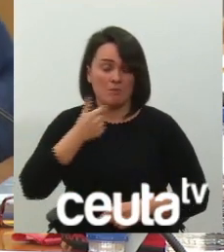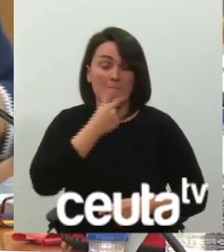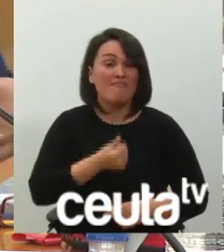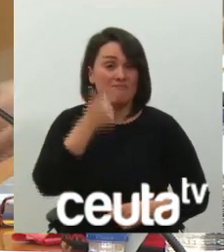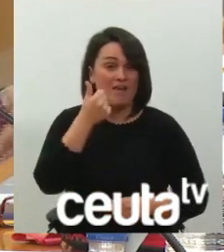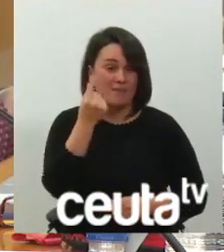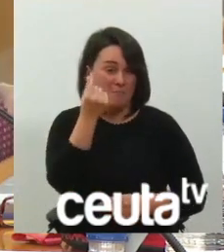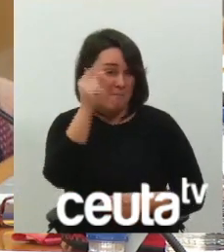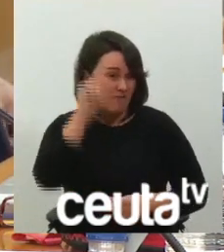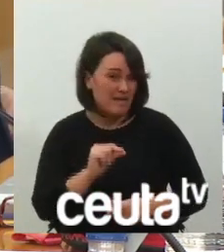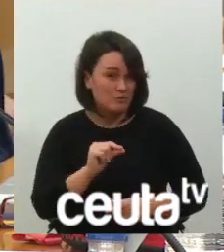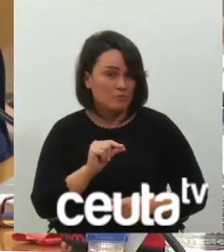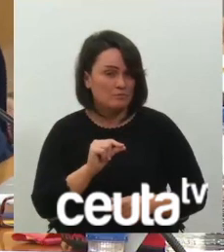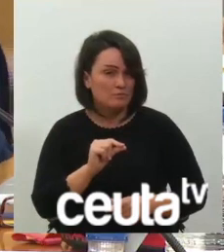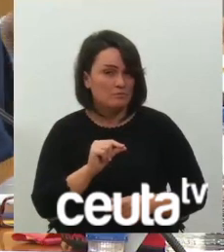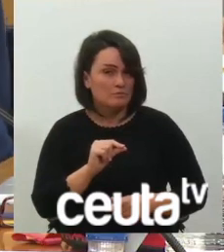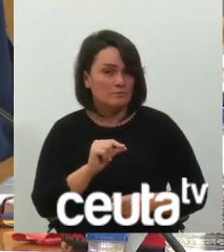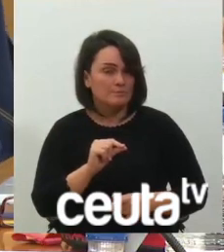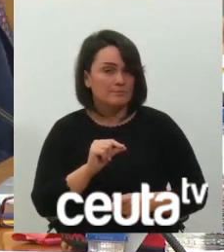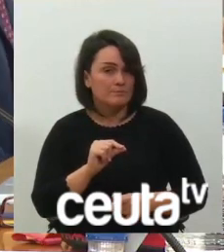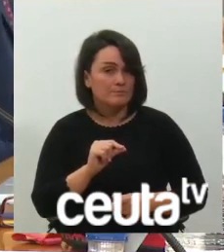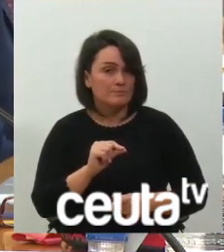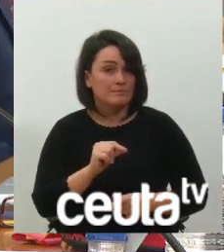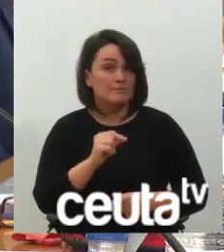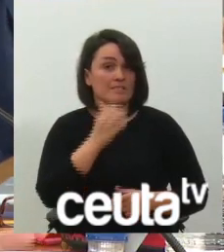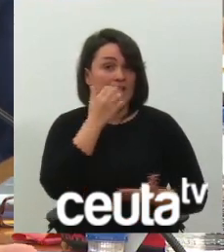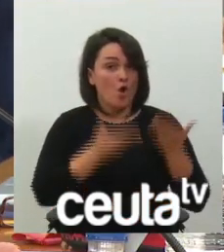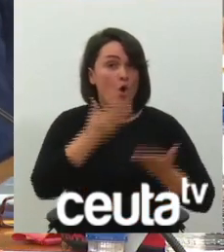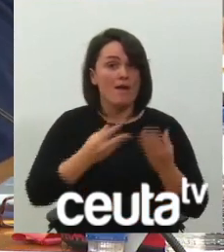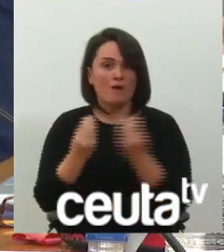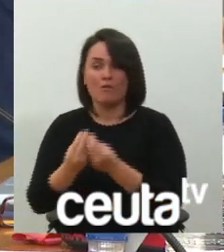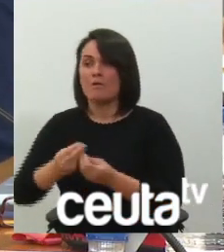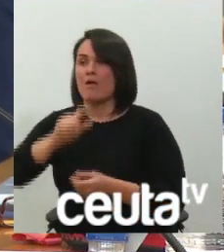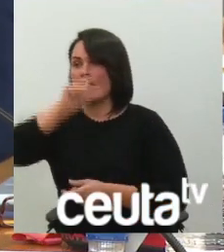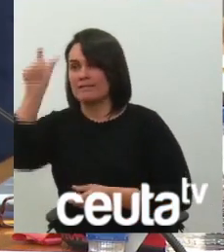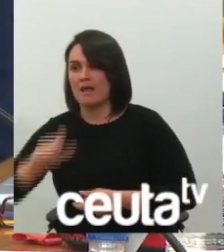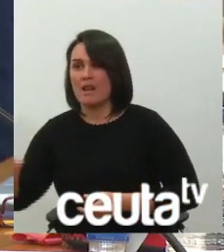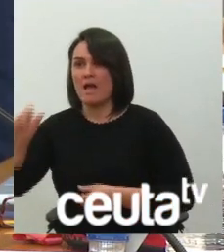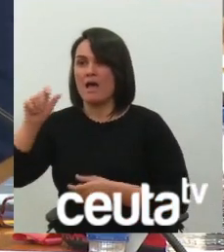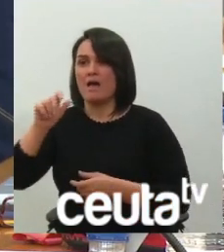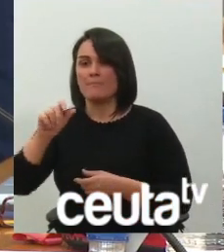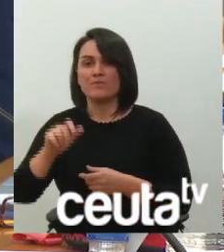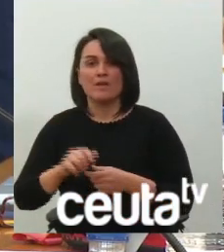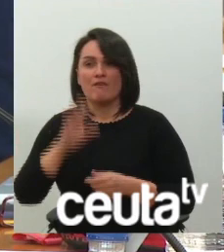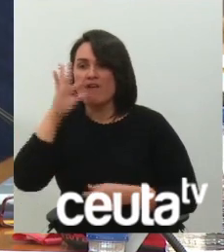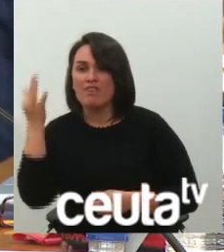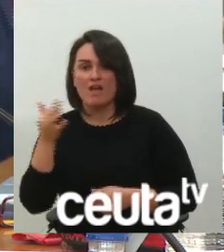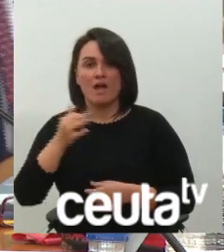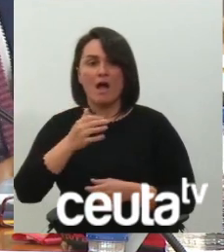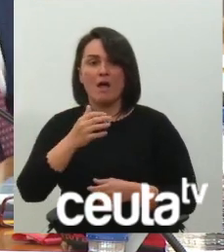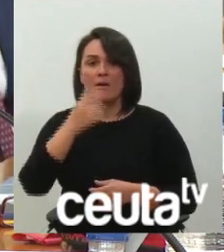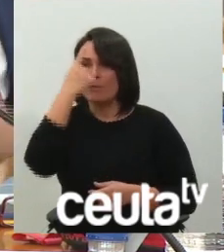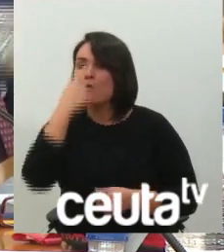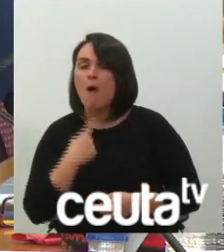un precio muchísimo menor a francia italia portugal o casi cualquier país de europa